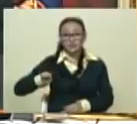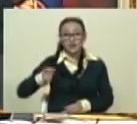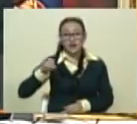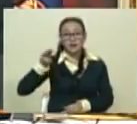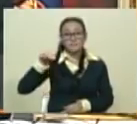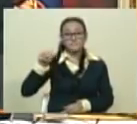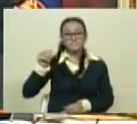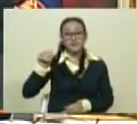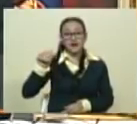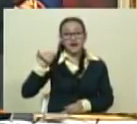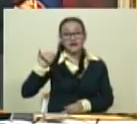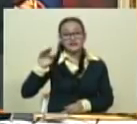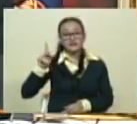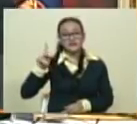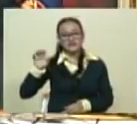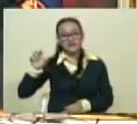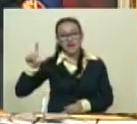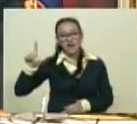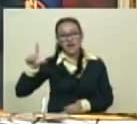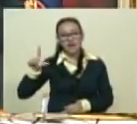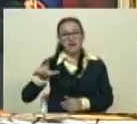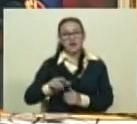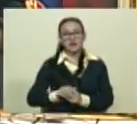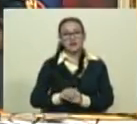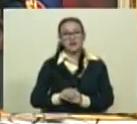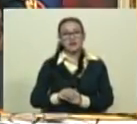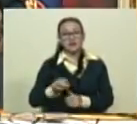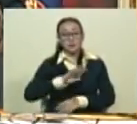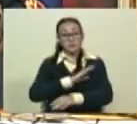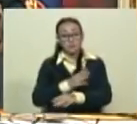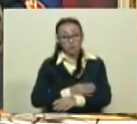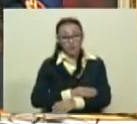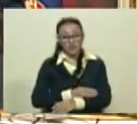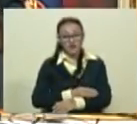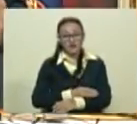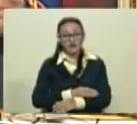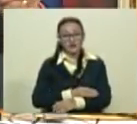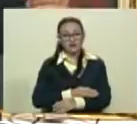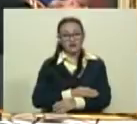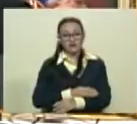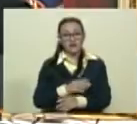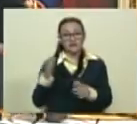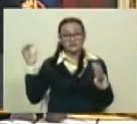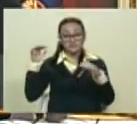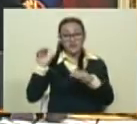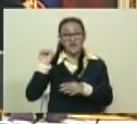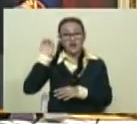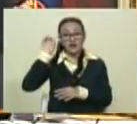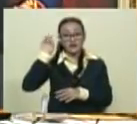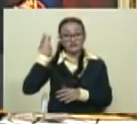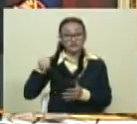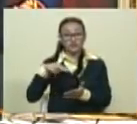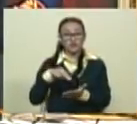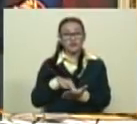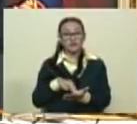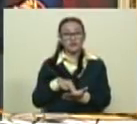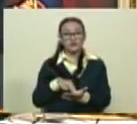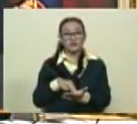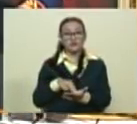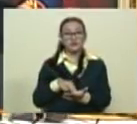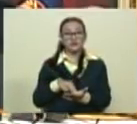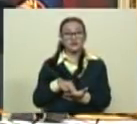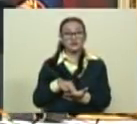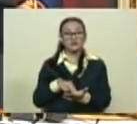Moreno. Y el Poder Legislativo, Asamblea Nacional, que está en una situación